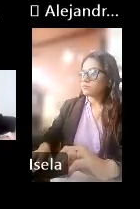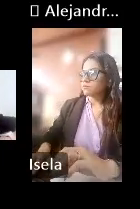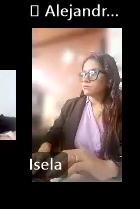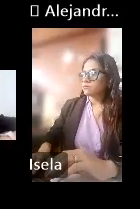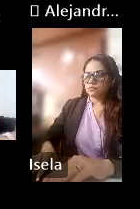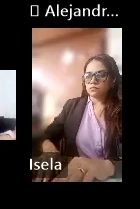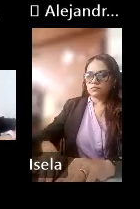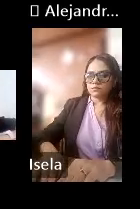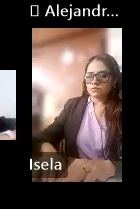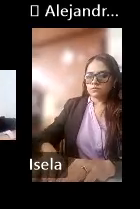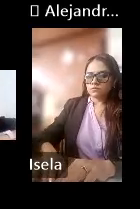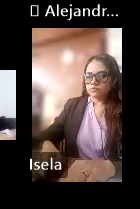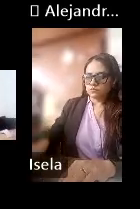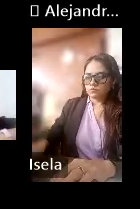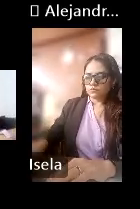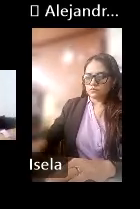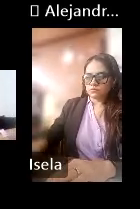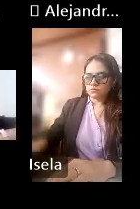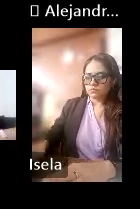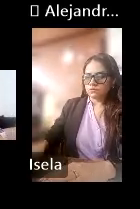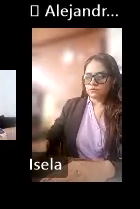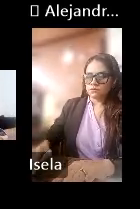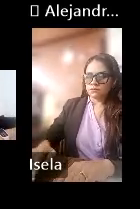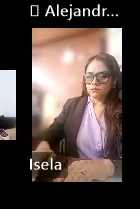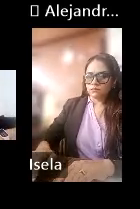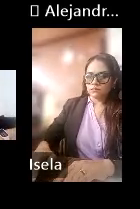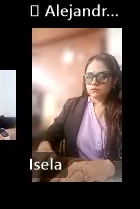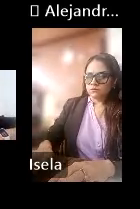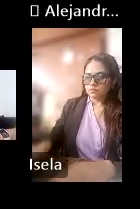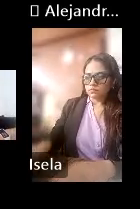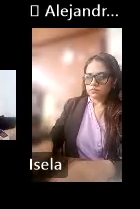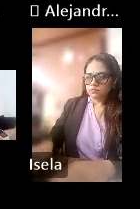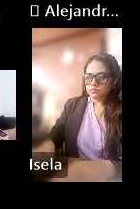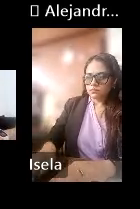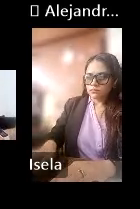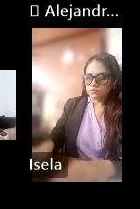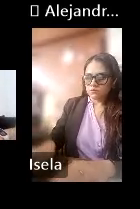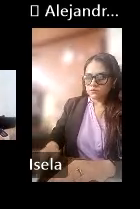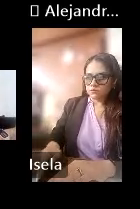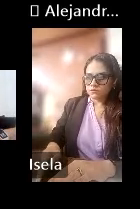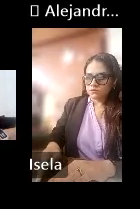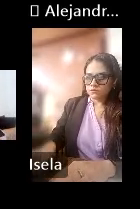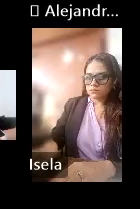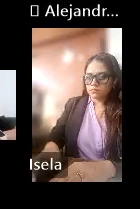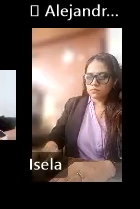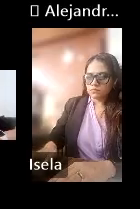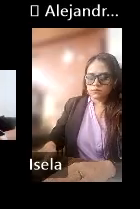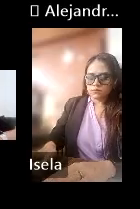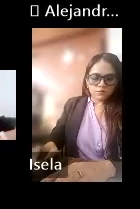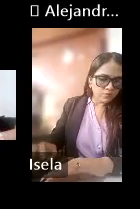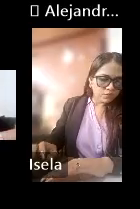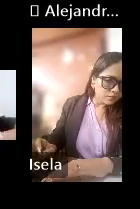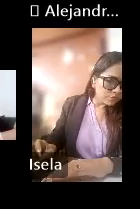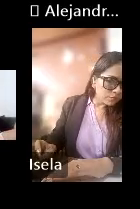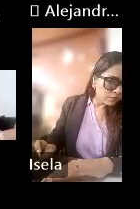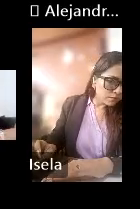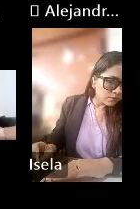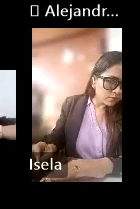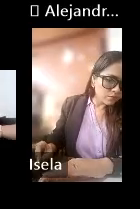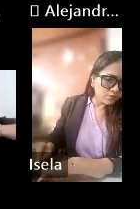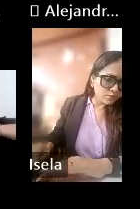hay mucha gente y hay una persona en particular que se cayó de unas escaleras y se fracturó desde el